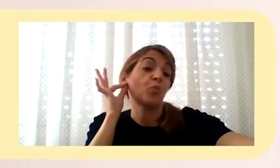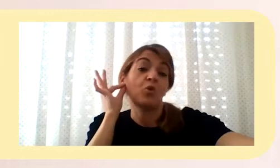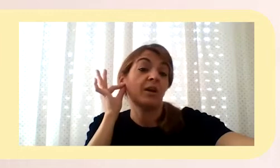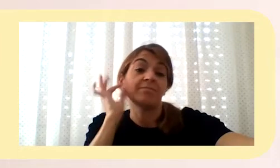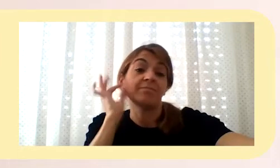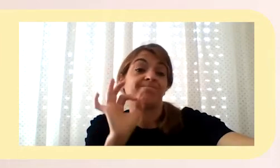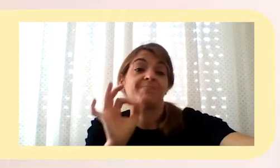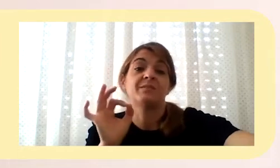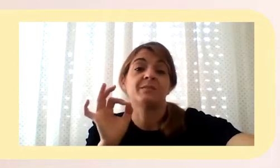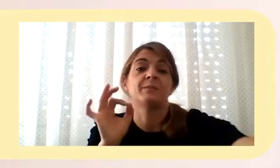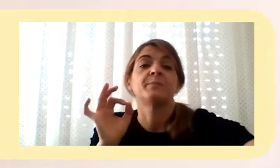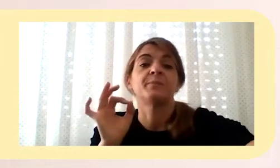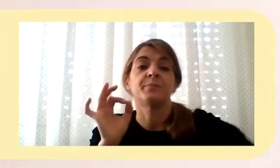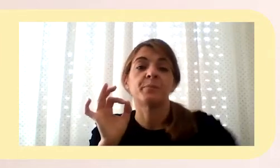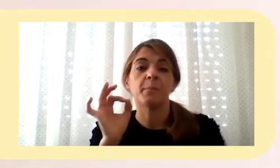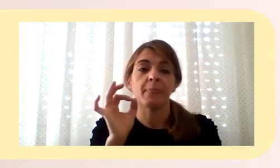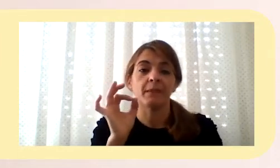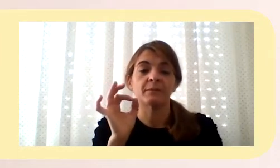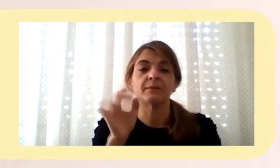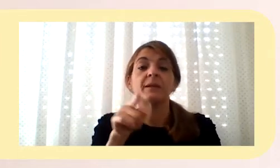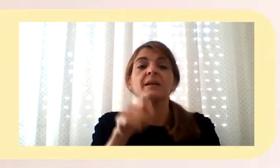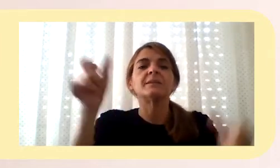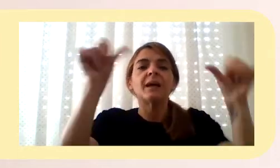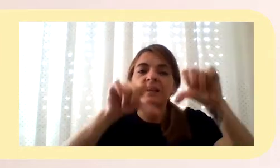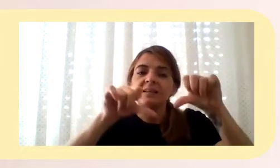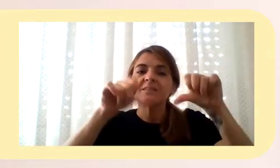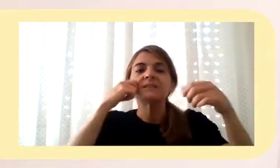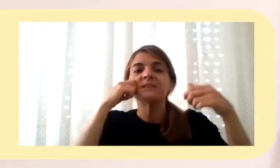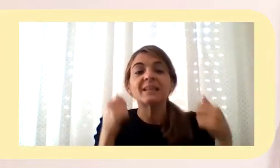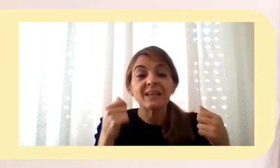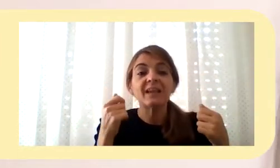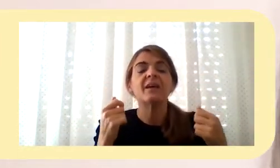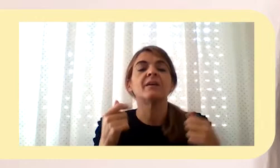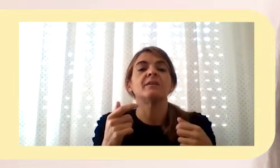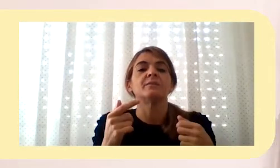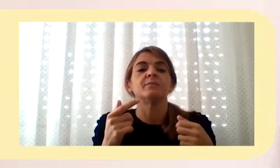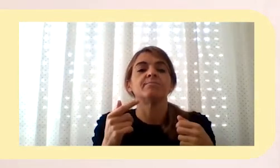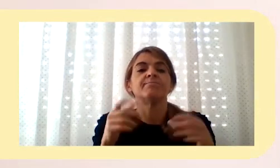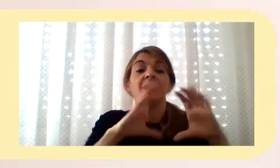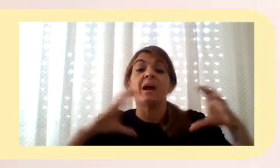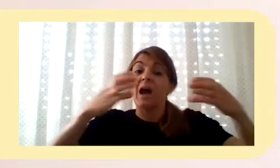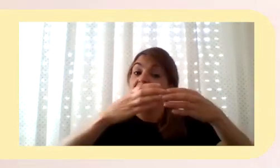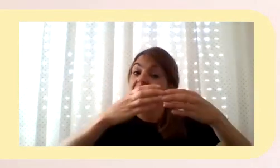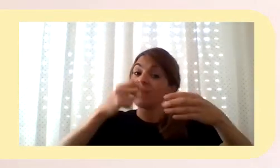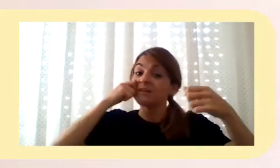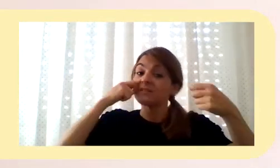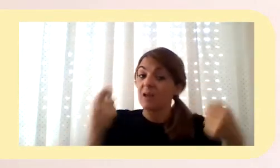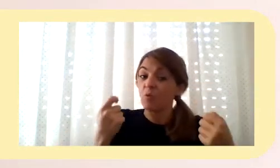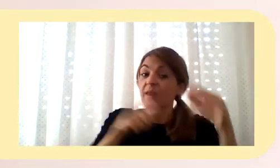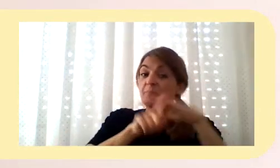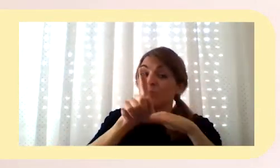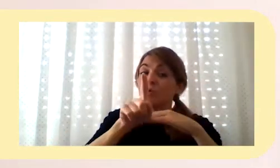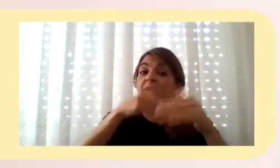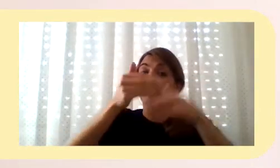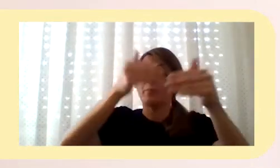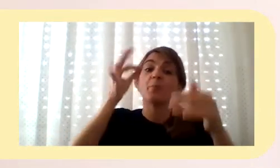En un momento de crisis sanitaria como el que estamos viviendo, os decía al principio, desde el área de salud de la Federación de Mujeres Progresistas nos